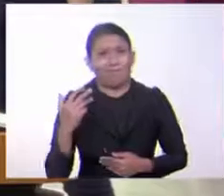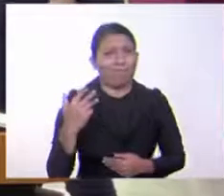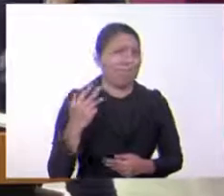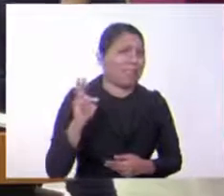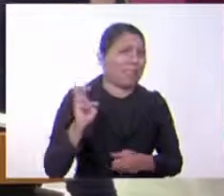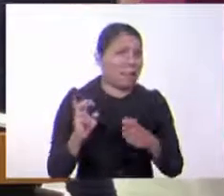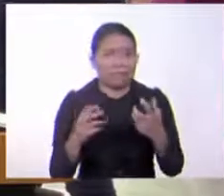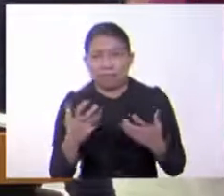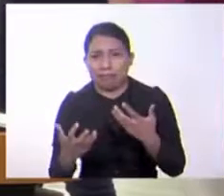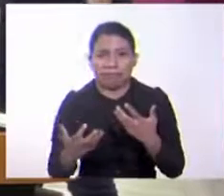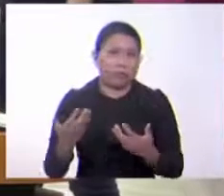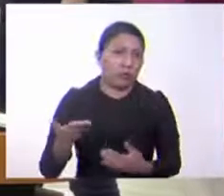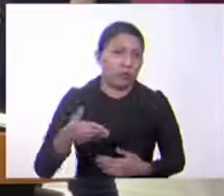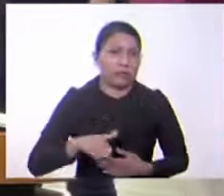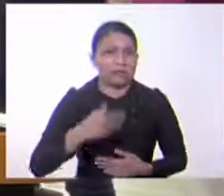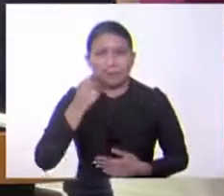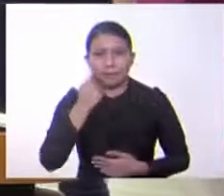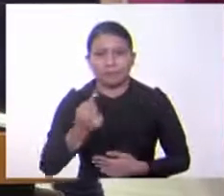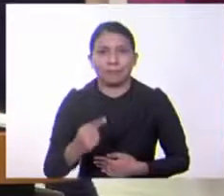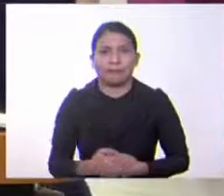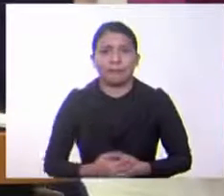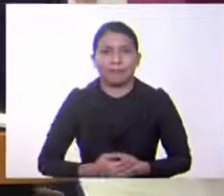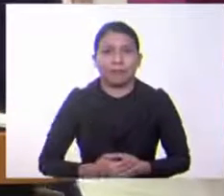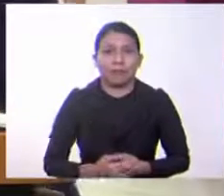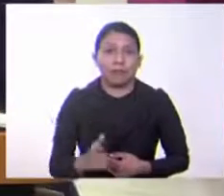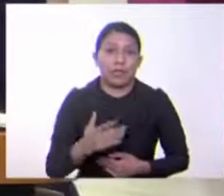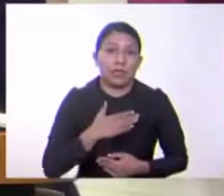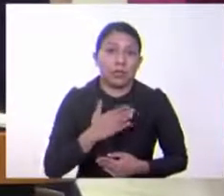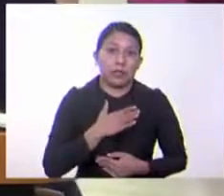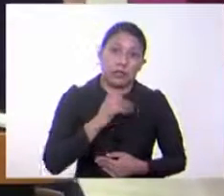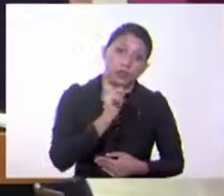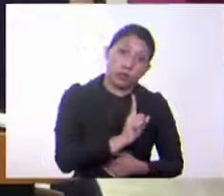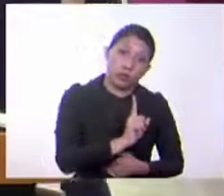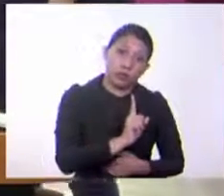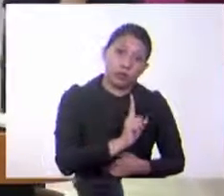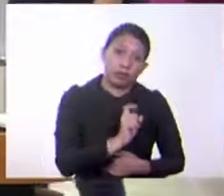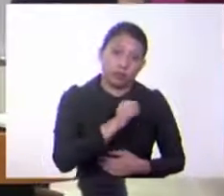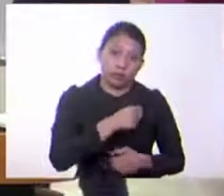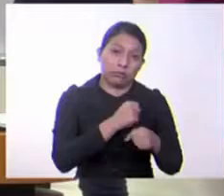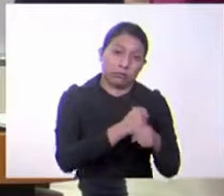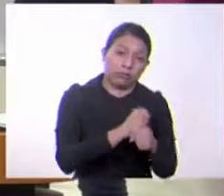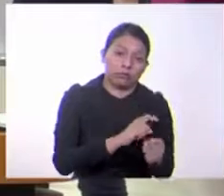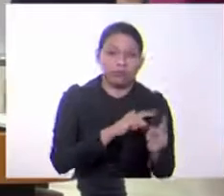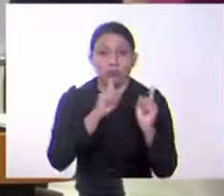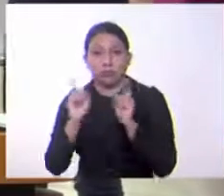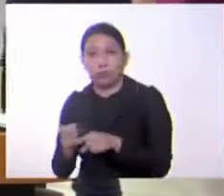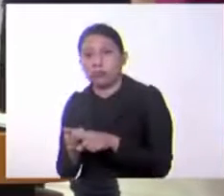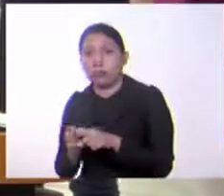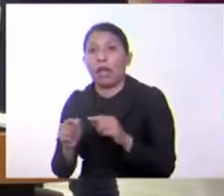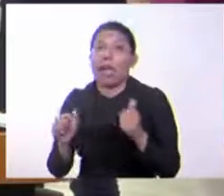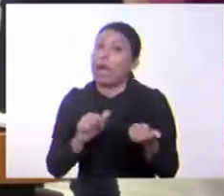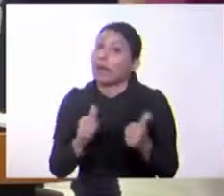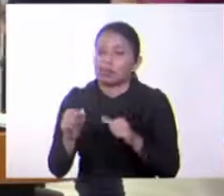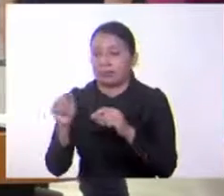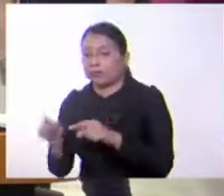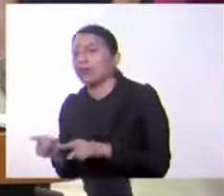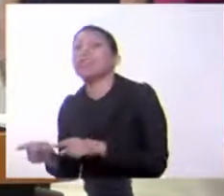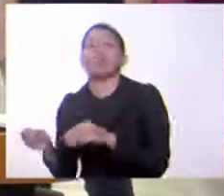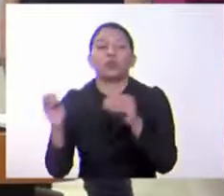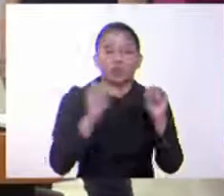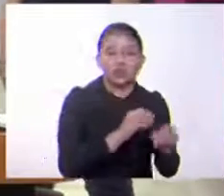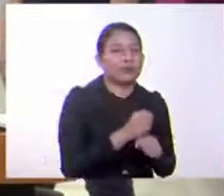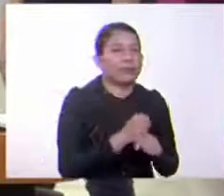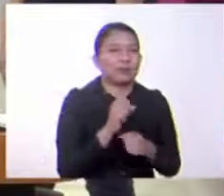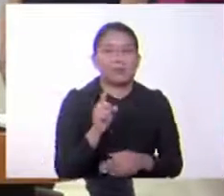proposiciones que podemos relacionar. Y si tenemos una, garantizamos otra. Pero a veces lo contrario no